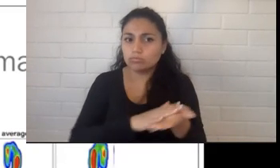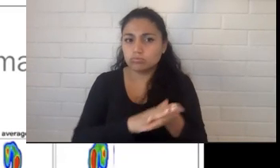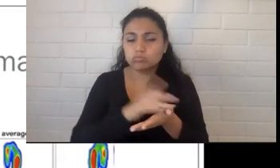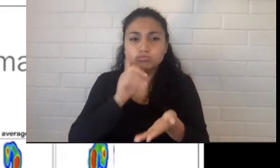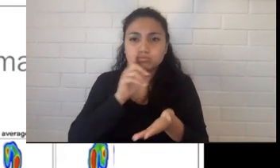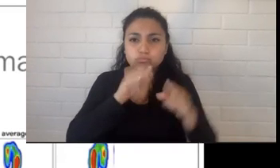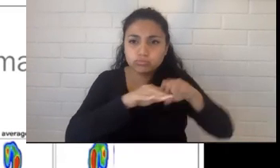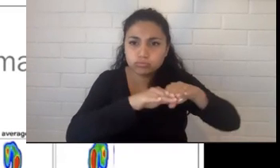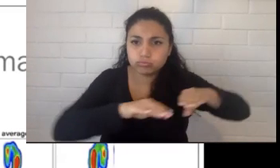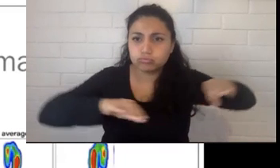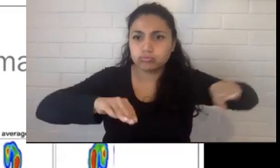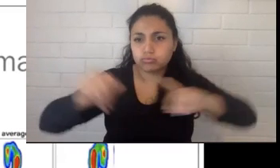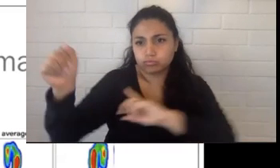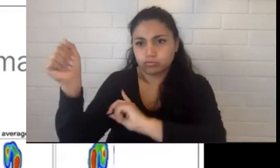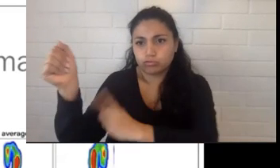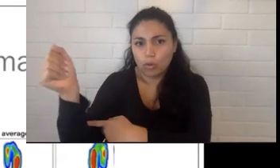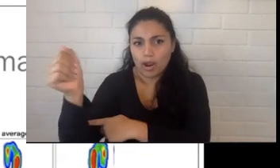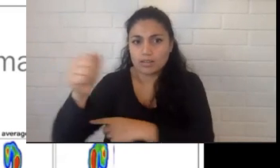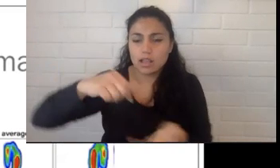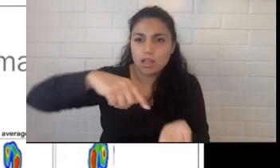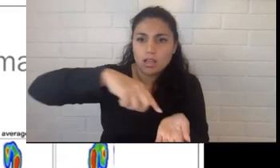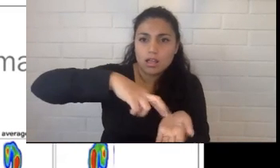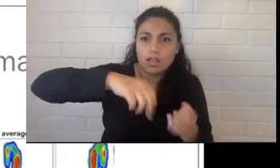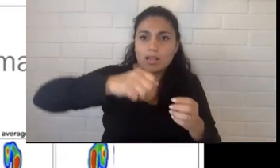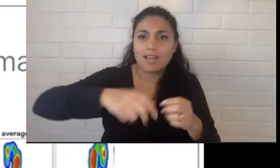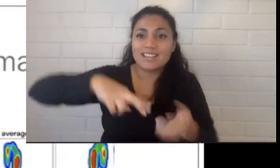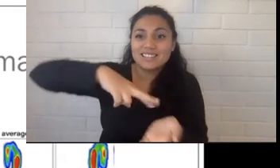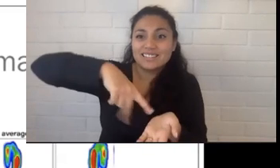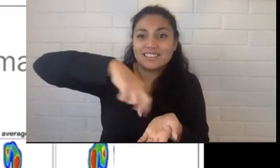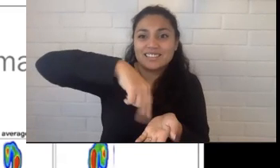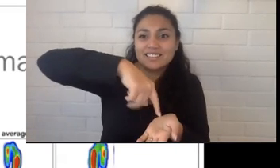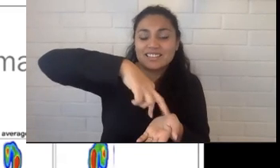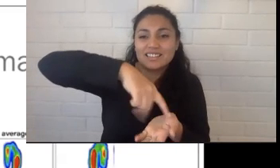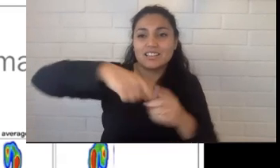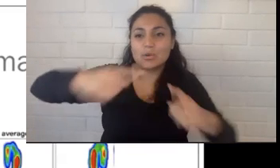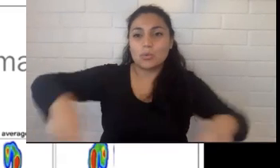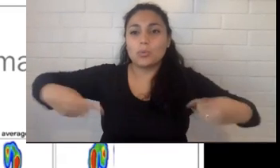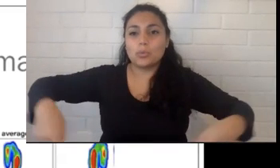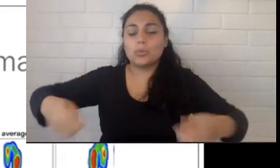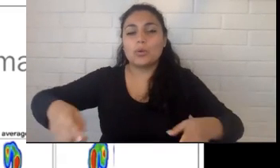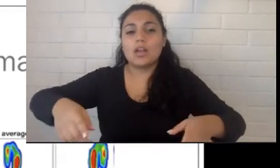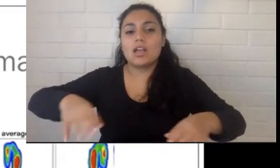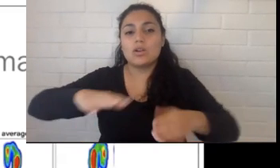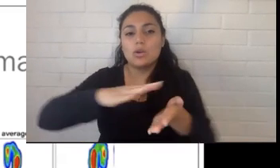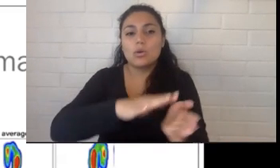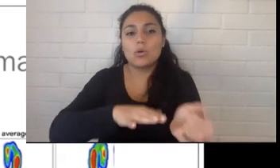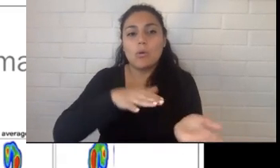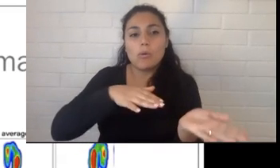de fuerza que está dentro de un treadmill o una cinta de correr que están en los gimnasios. Si se fijan acá tenemos este